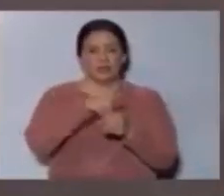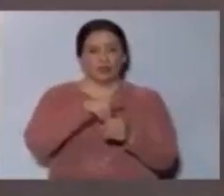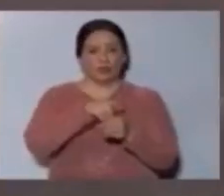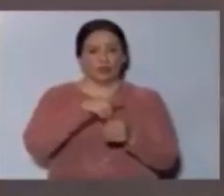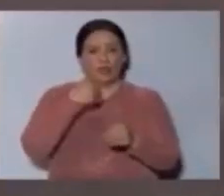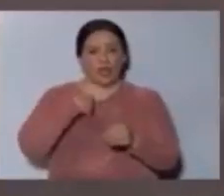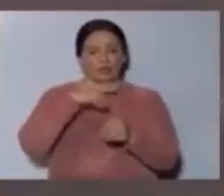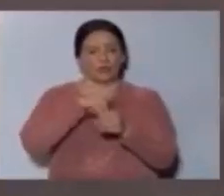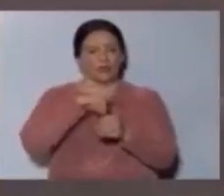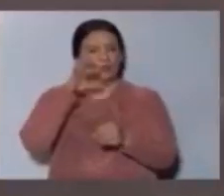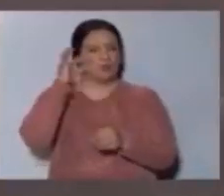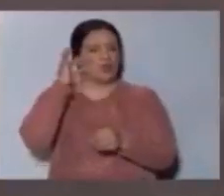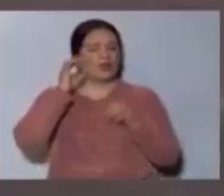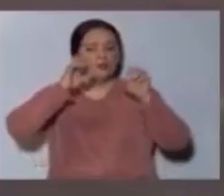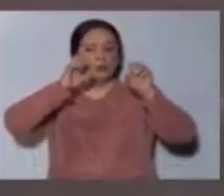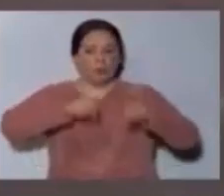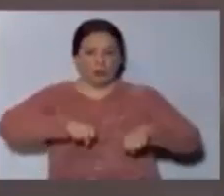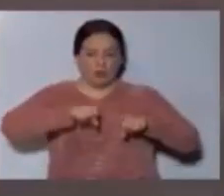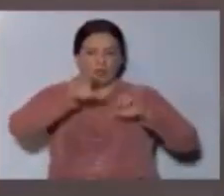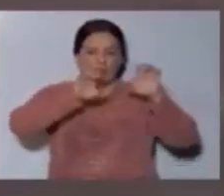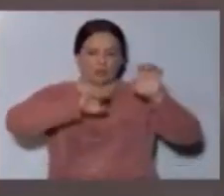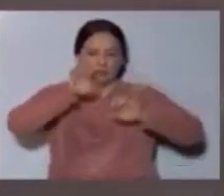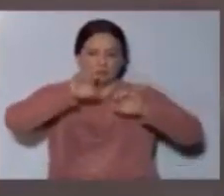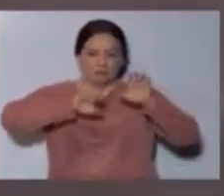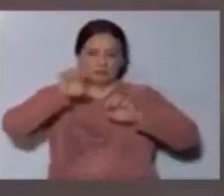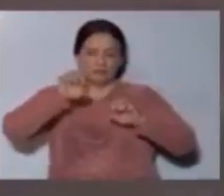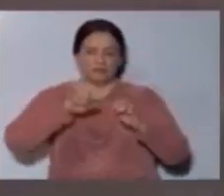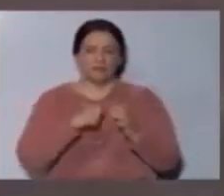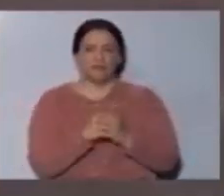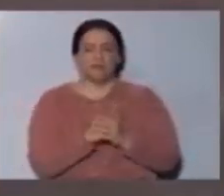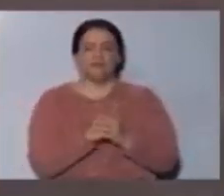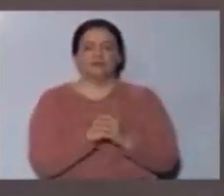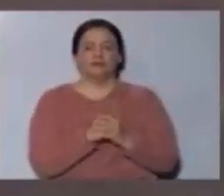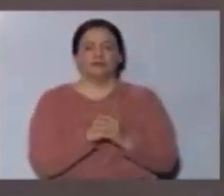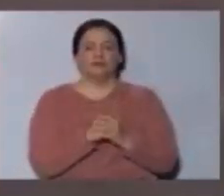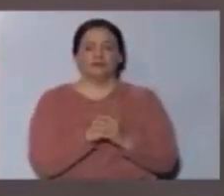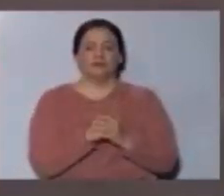diputadas, puedan valorarlos.